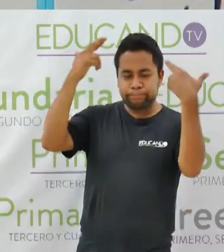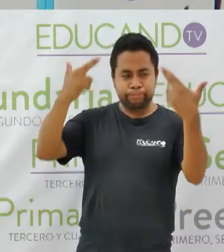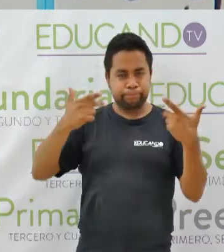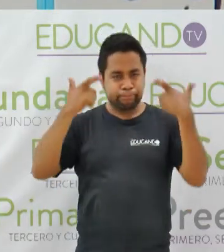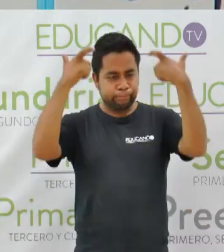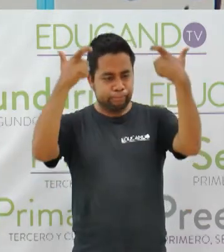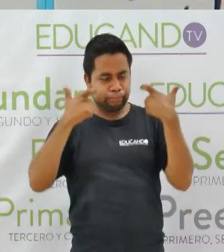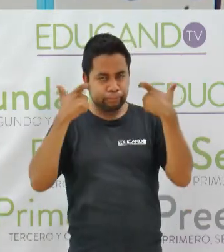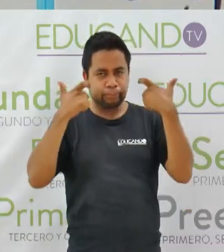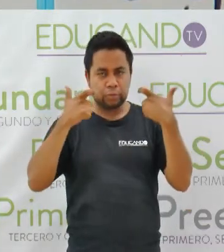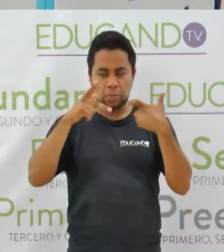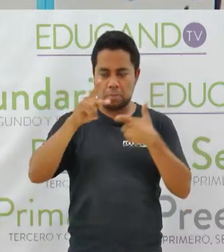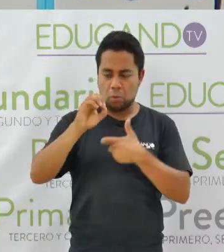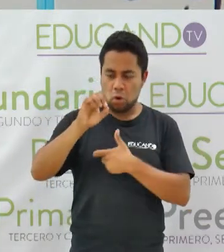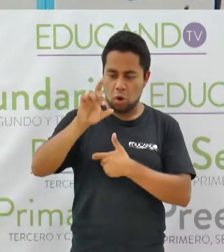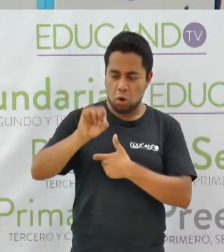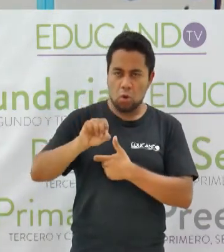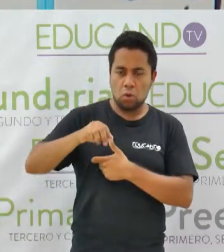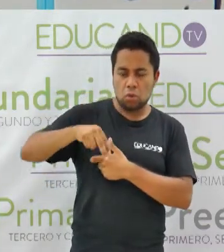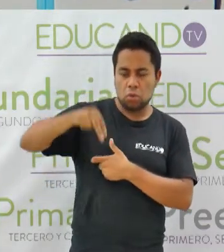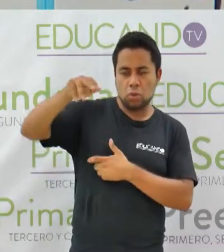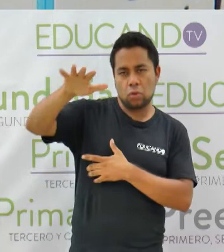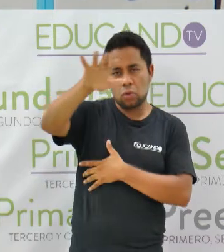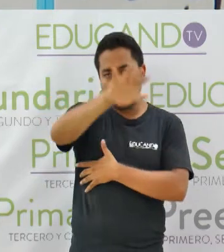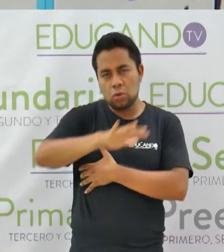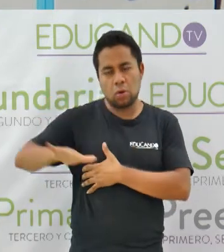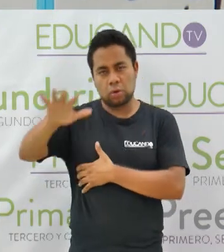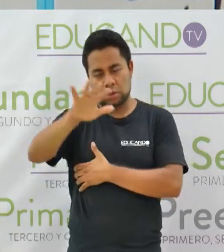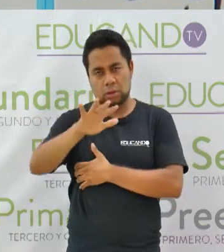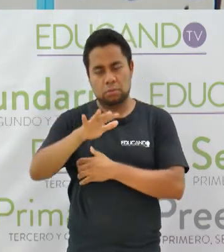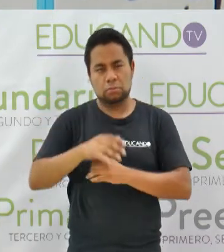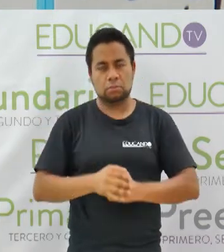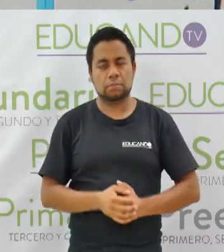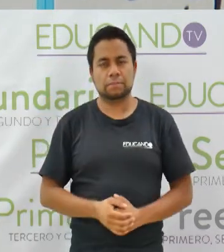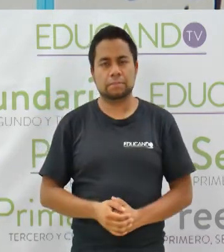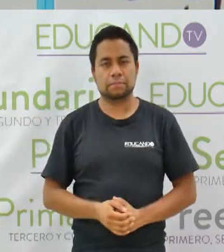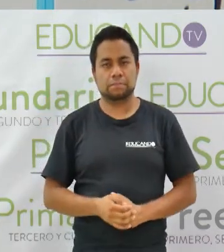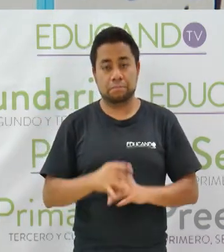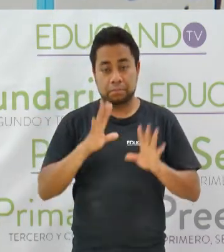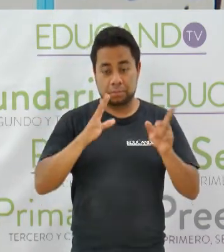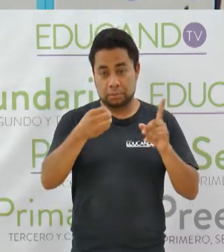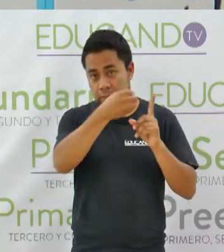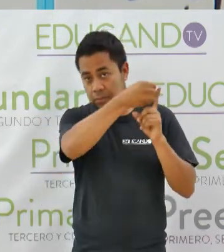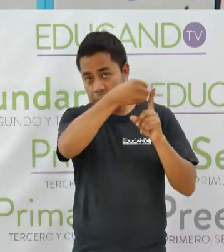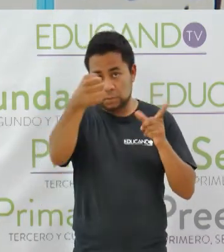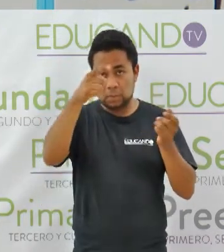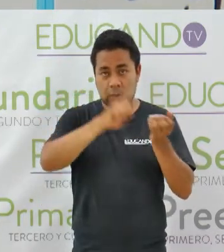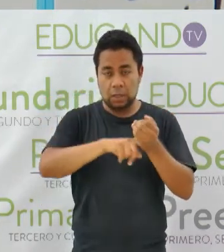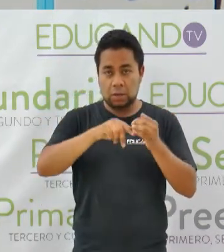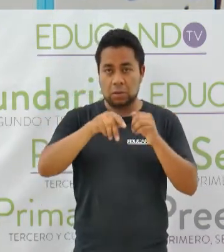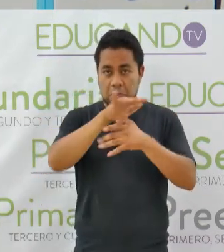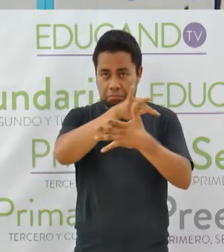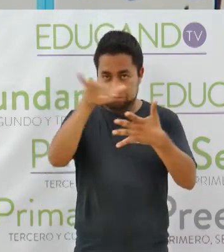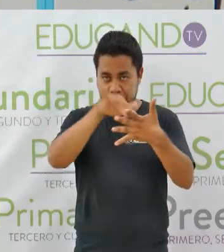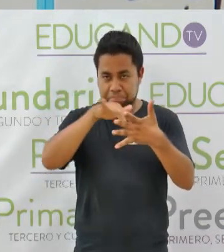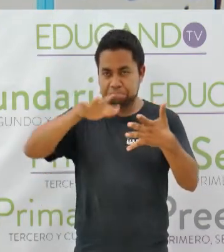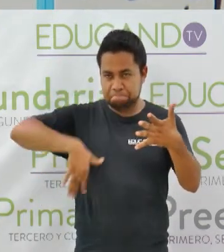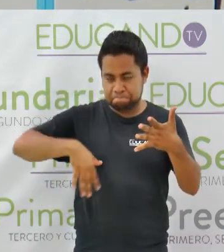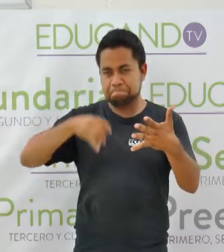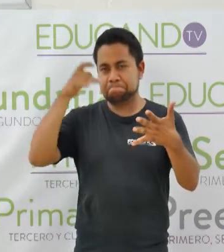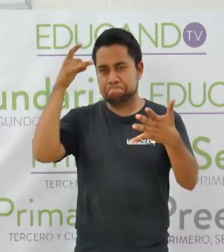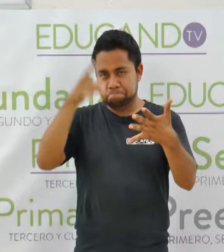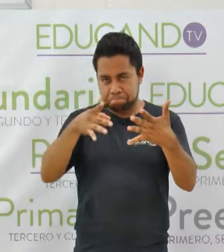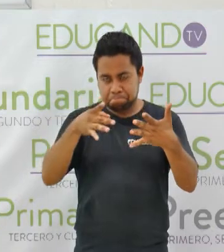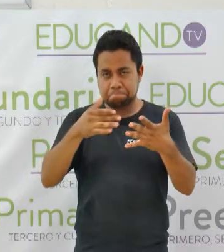emperador del Polo Norte. Tenemos esa oración ya en nuestro texto que acabas de